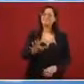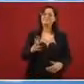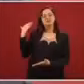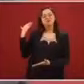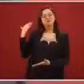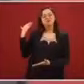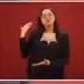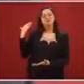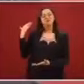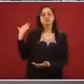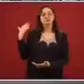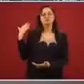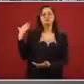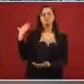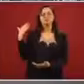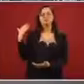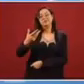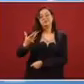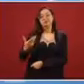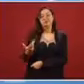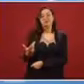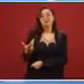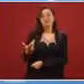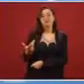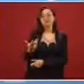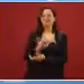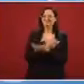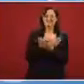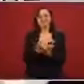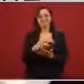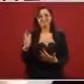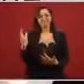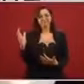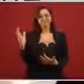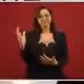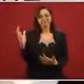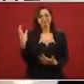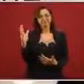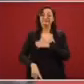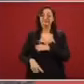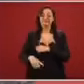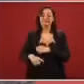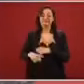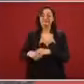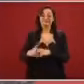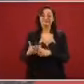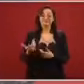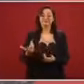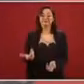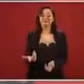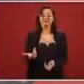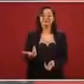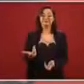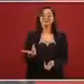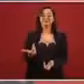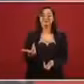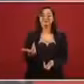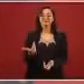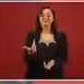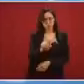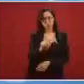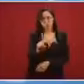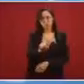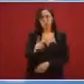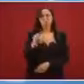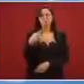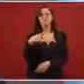pasó con la influenza. Se exageró, ¿no? Afectó, pero fue mal